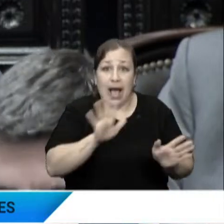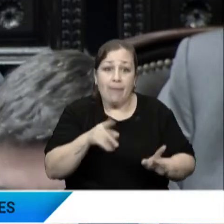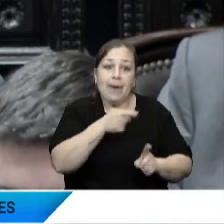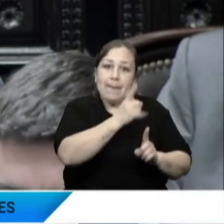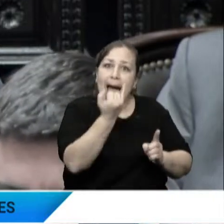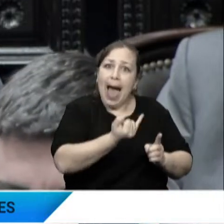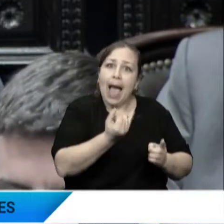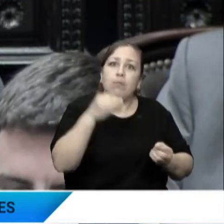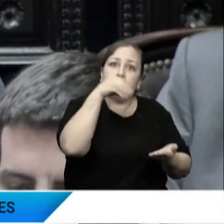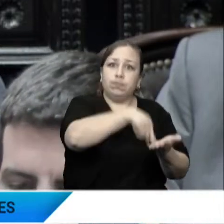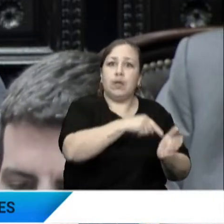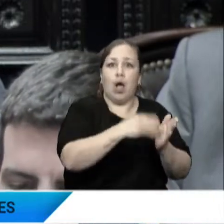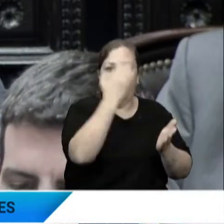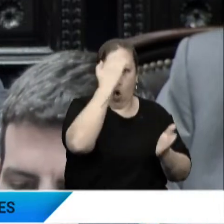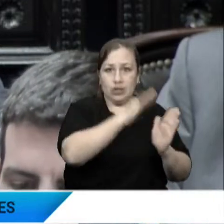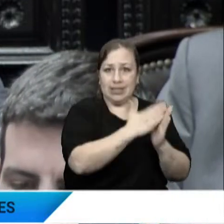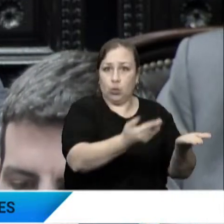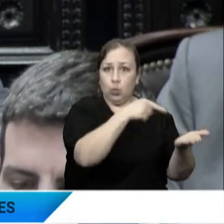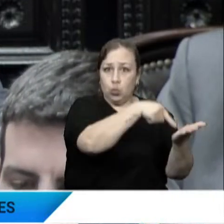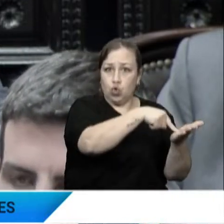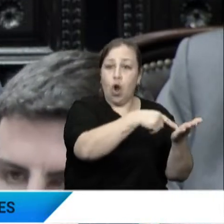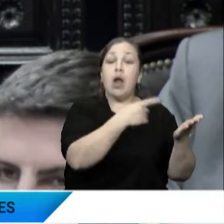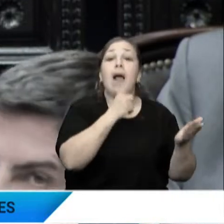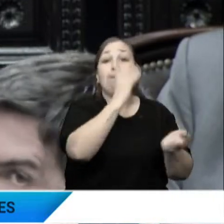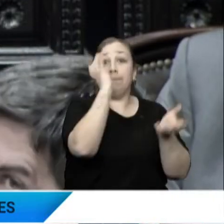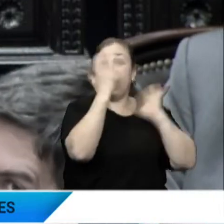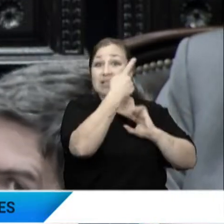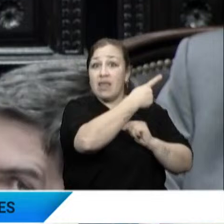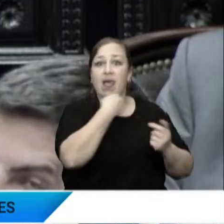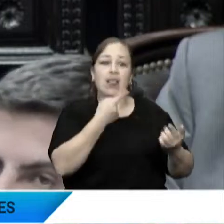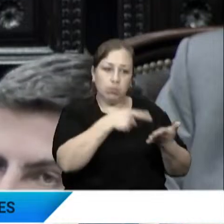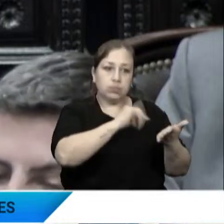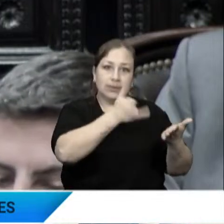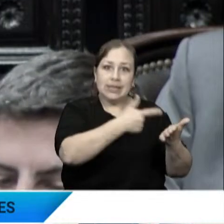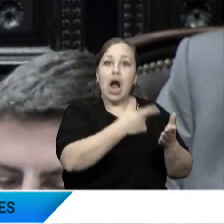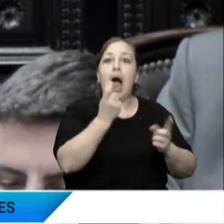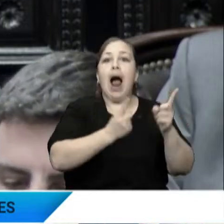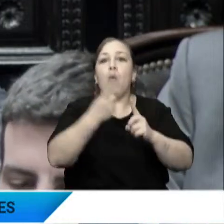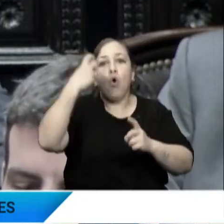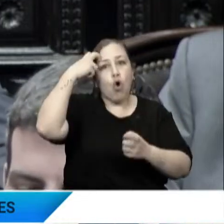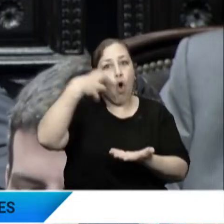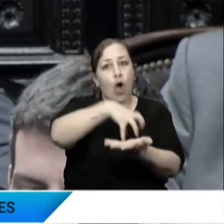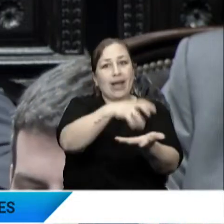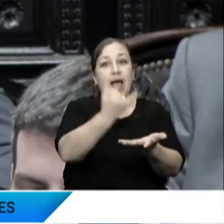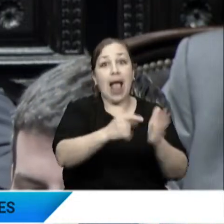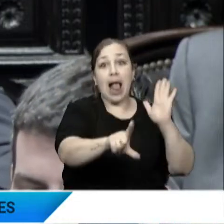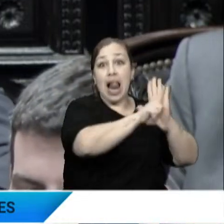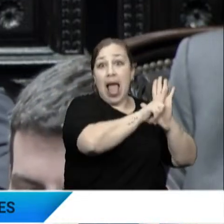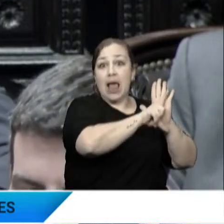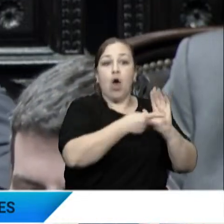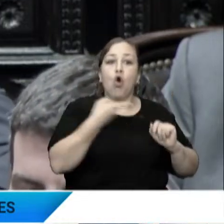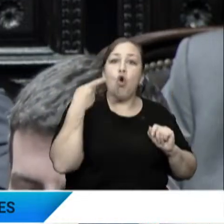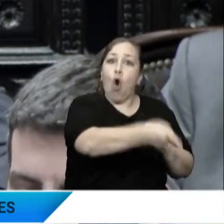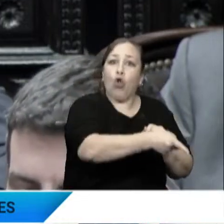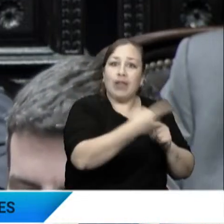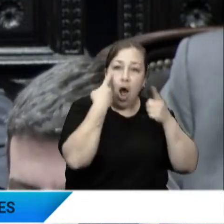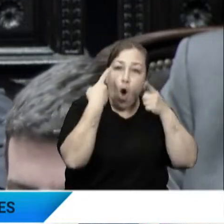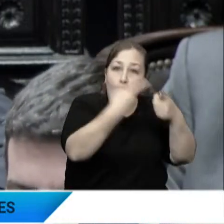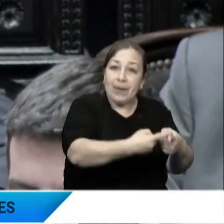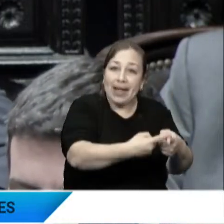y que el presidente lo va a usar y lo usa cada vez que el Congreso sancione leyes en contra de sus